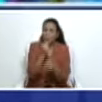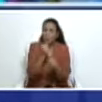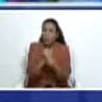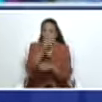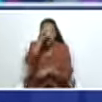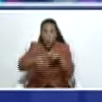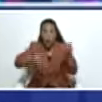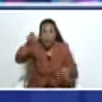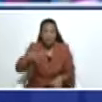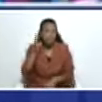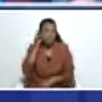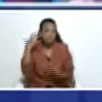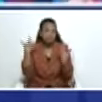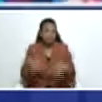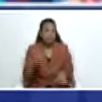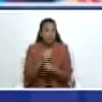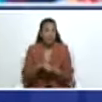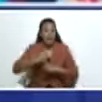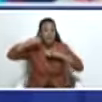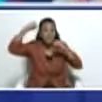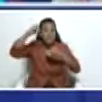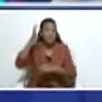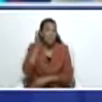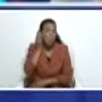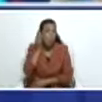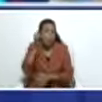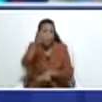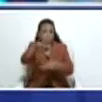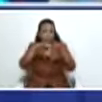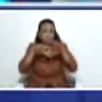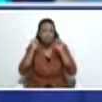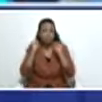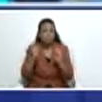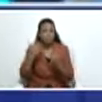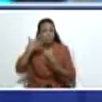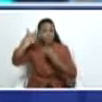Trabajadoras, ¿ah? ¡Que vivan las mujeres!